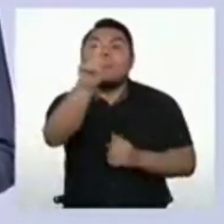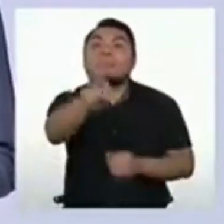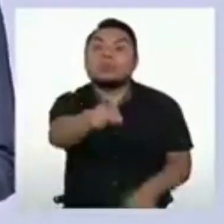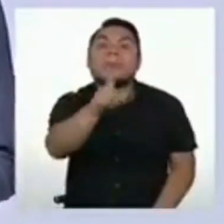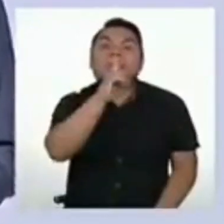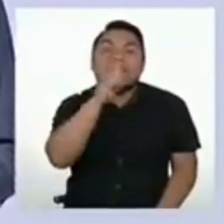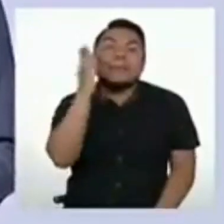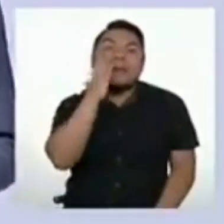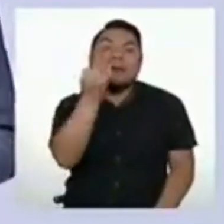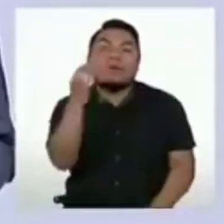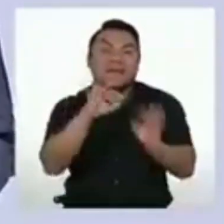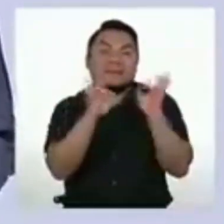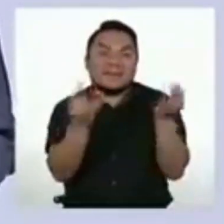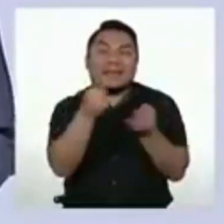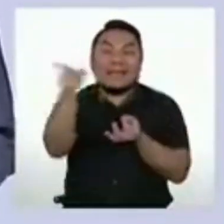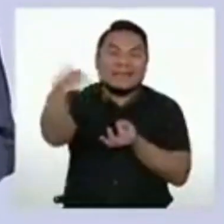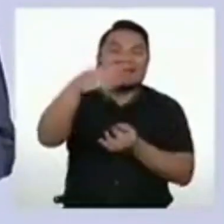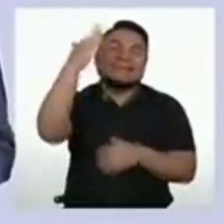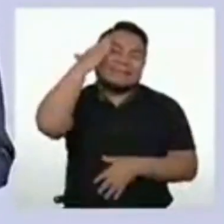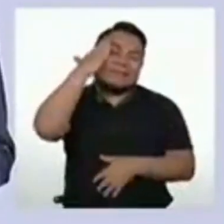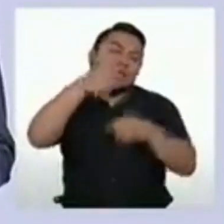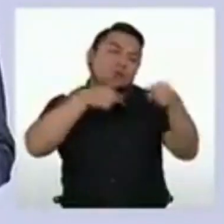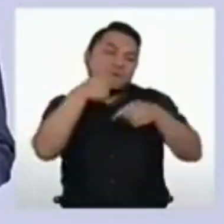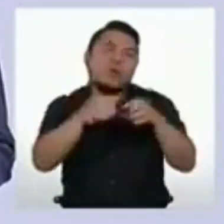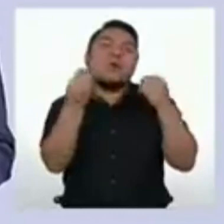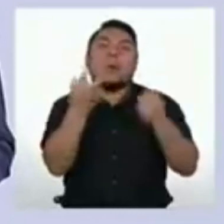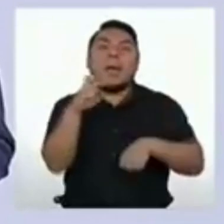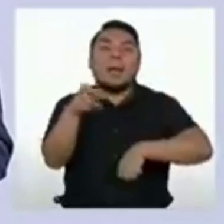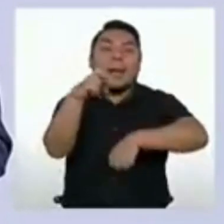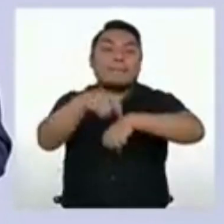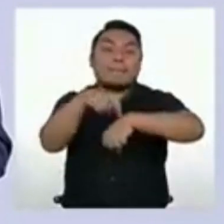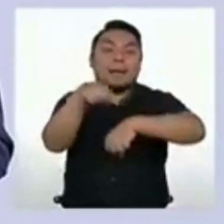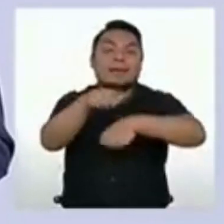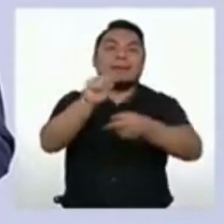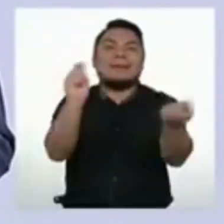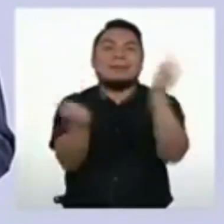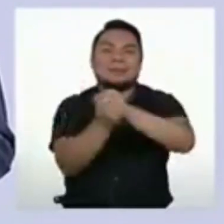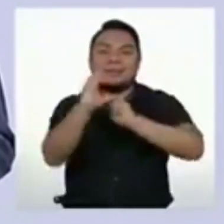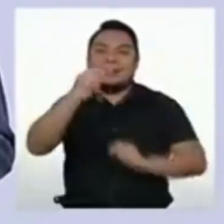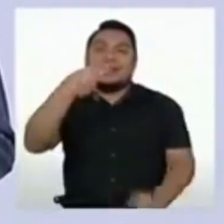papá, mamá o algún familiar, ellos podrán contarles cómo la papa se convierte en chuño.